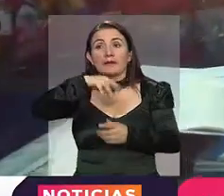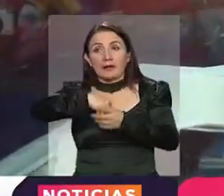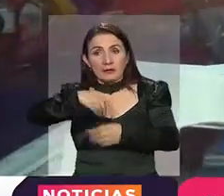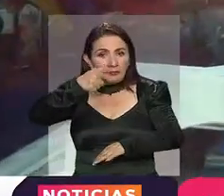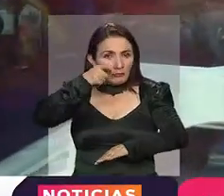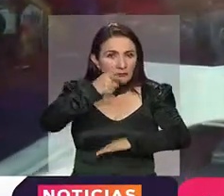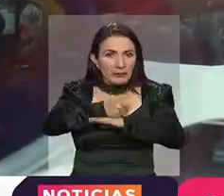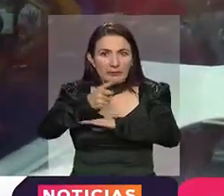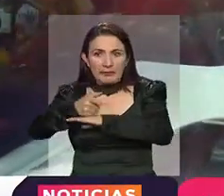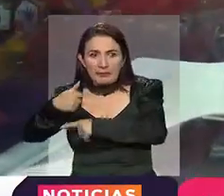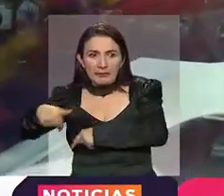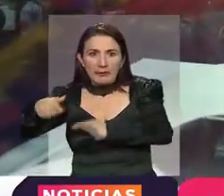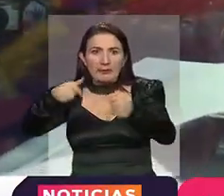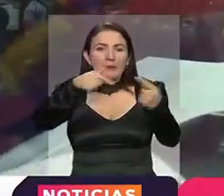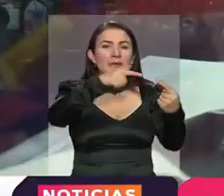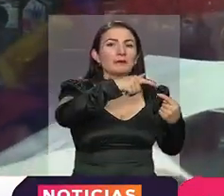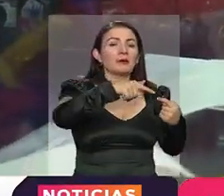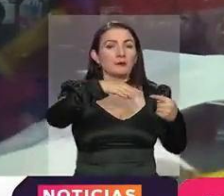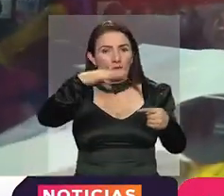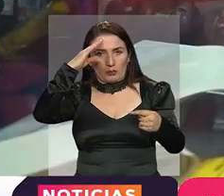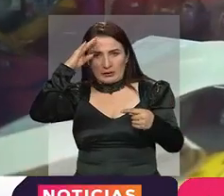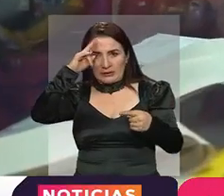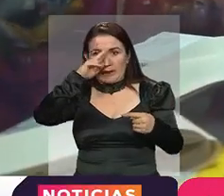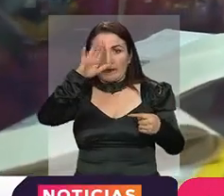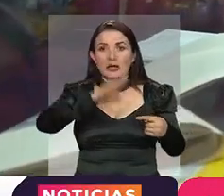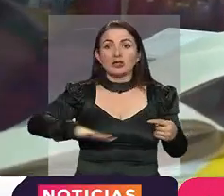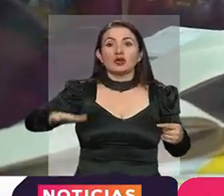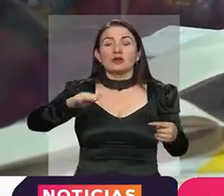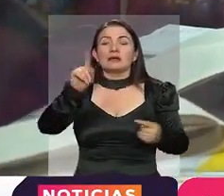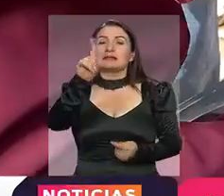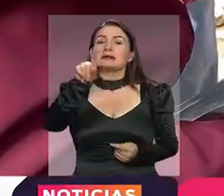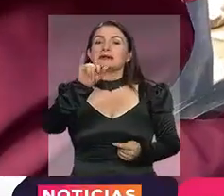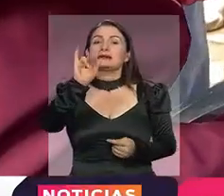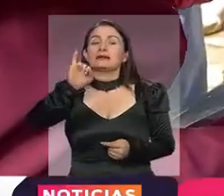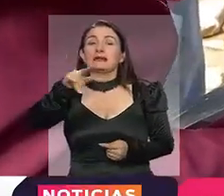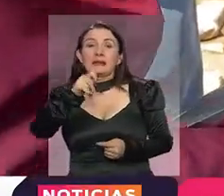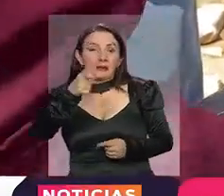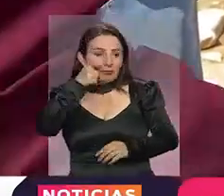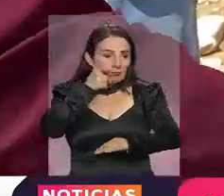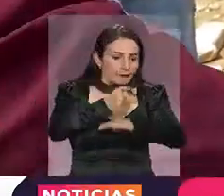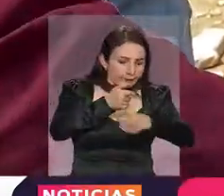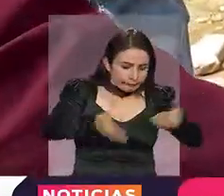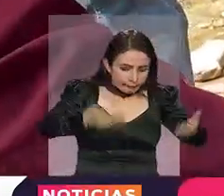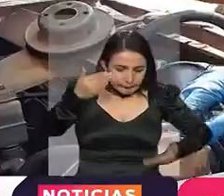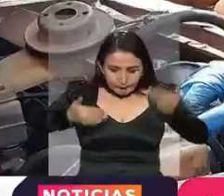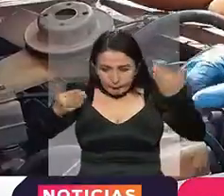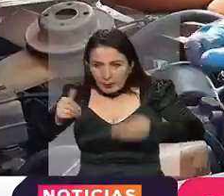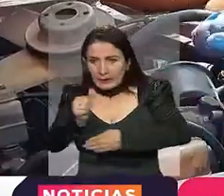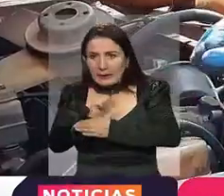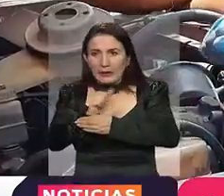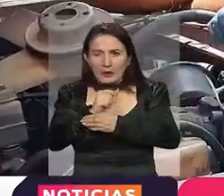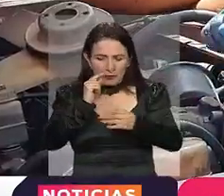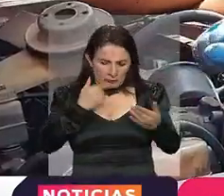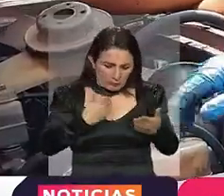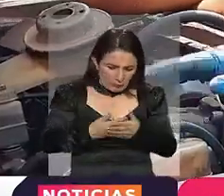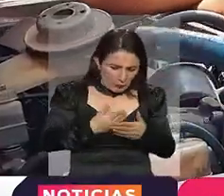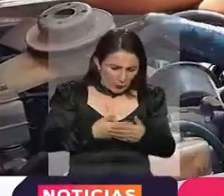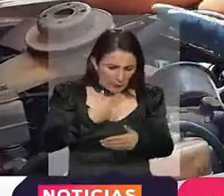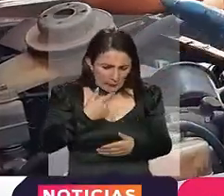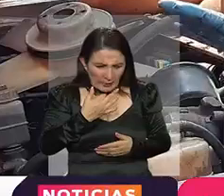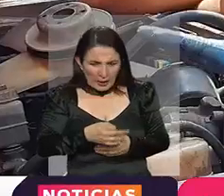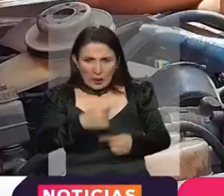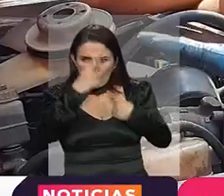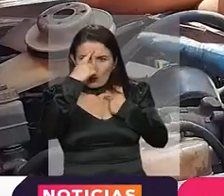inspección y los recorridos realizados por la Policía Nacional y la SIJÍN también se realiza el peritaje a los vehículos. Esto nos permite establecer